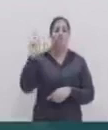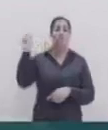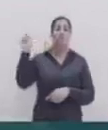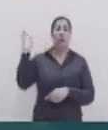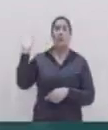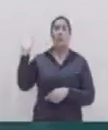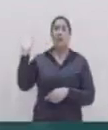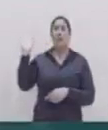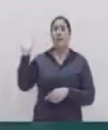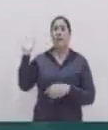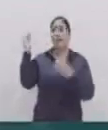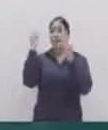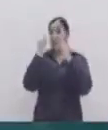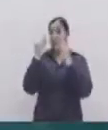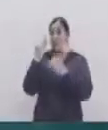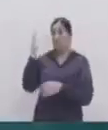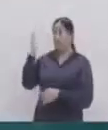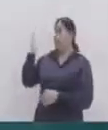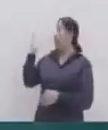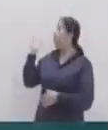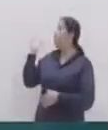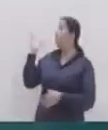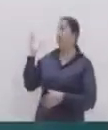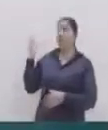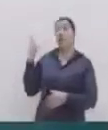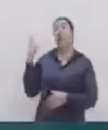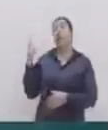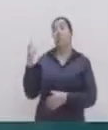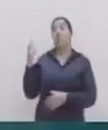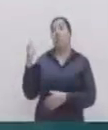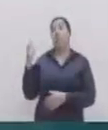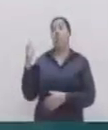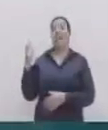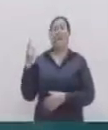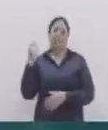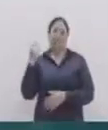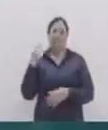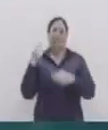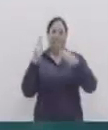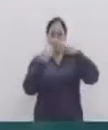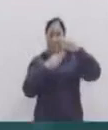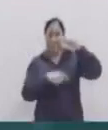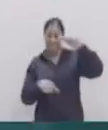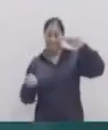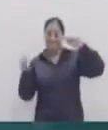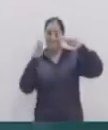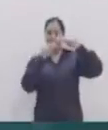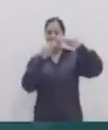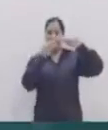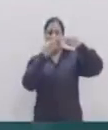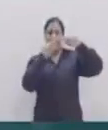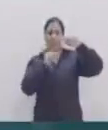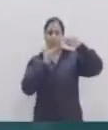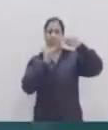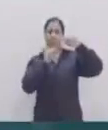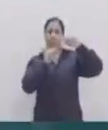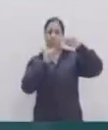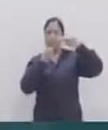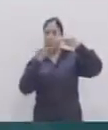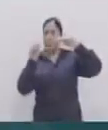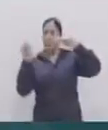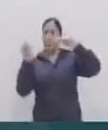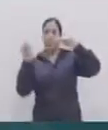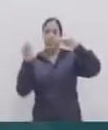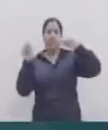en cualquier posición, por lo cual es menor al radio, ¿sí?, de la circunferencia.